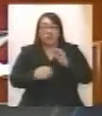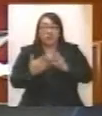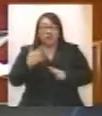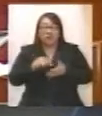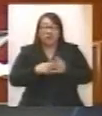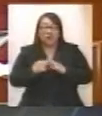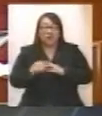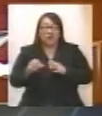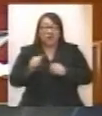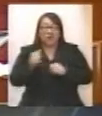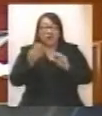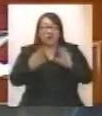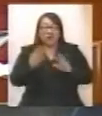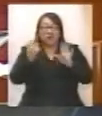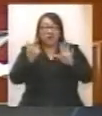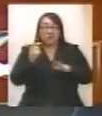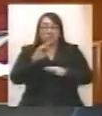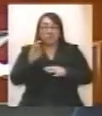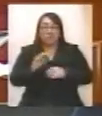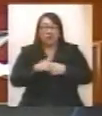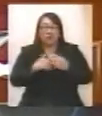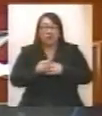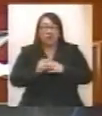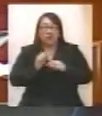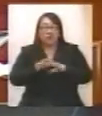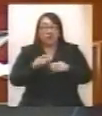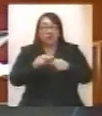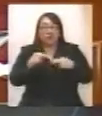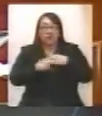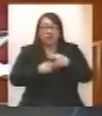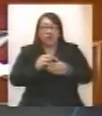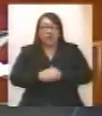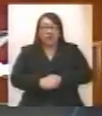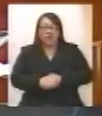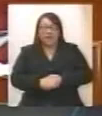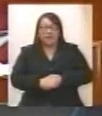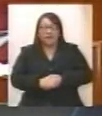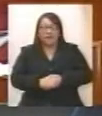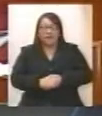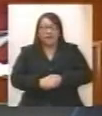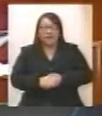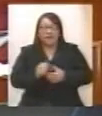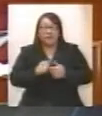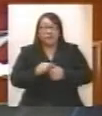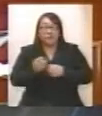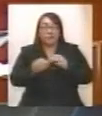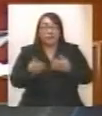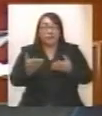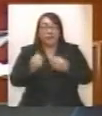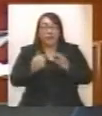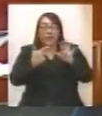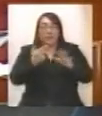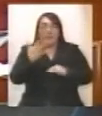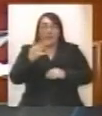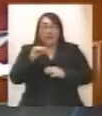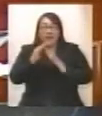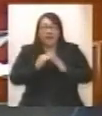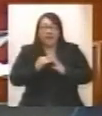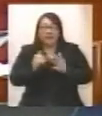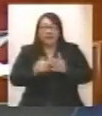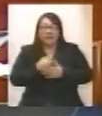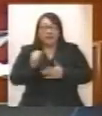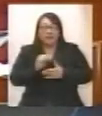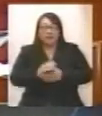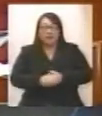se llegará al 97% de cobertura a nivel nacional, con un presupuesto asignado de 75 millones de